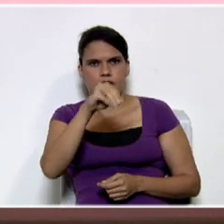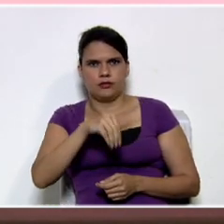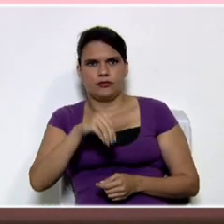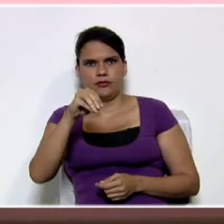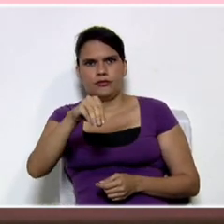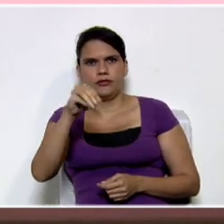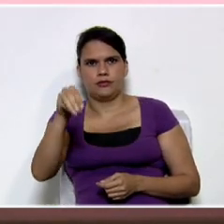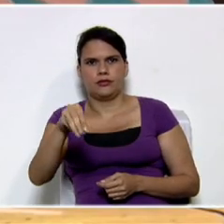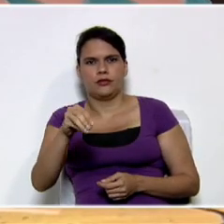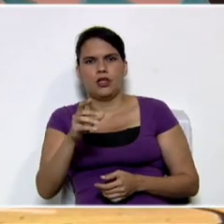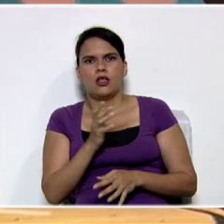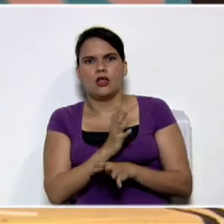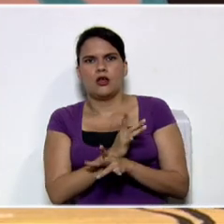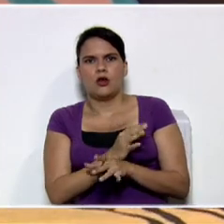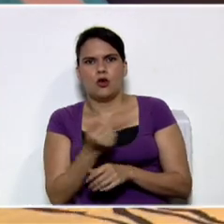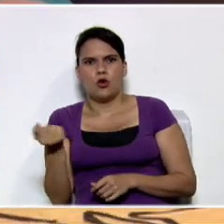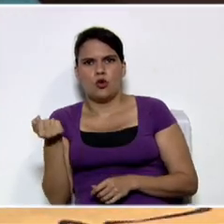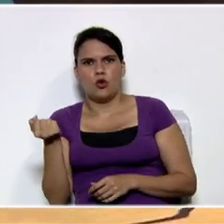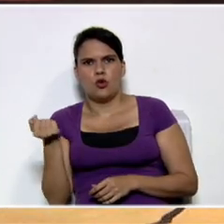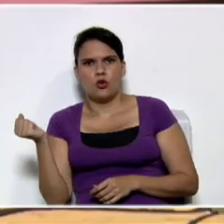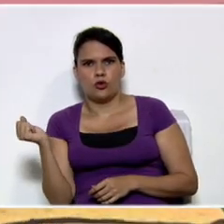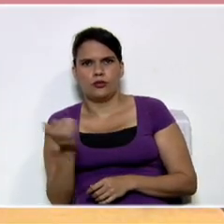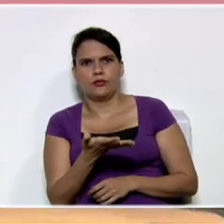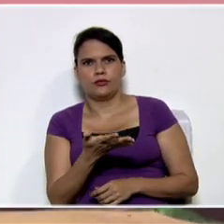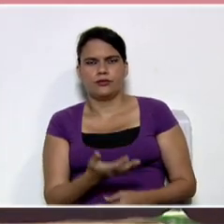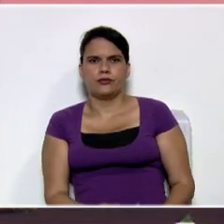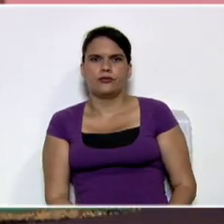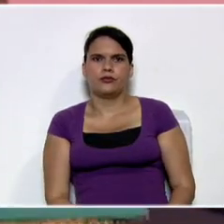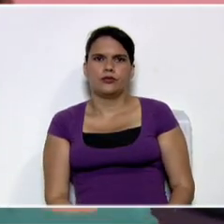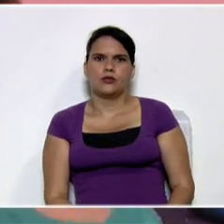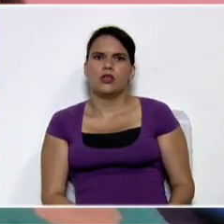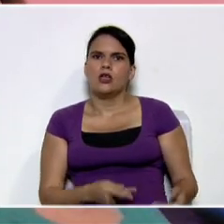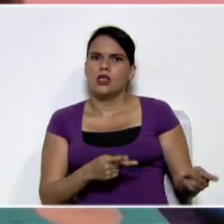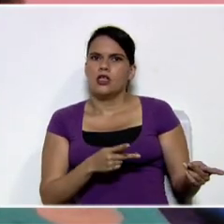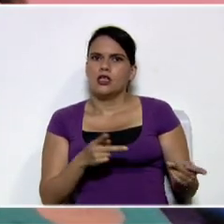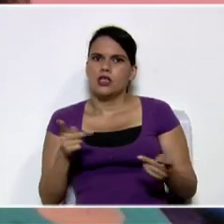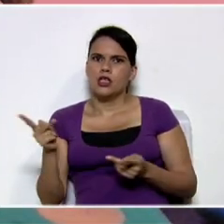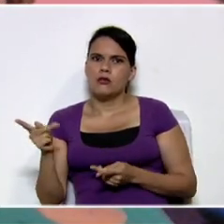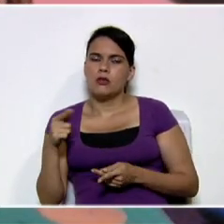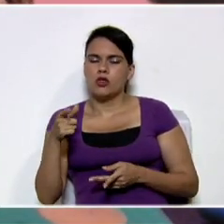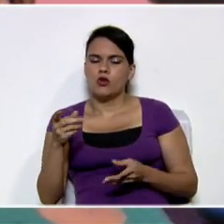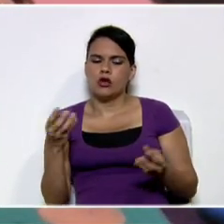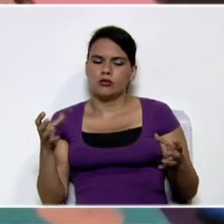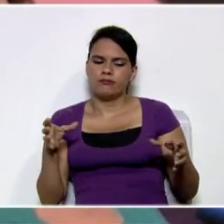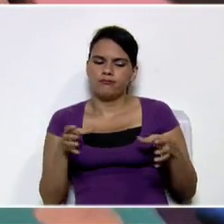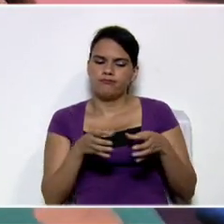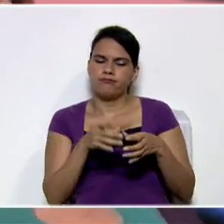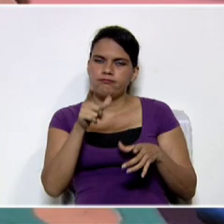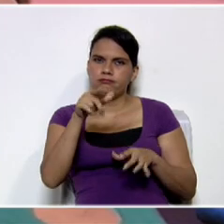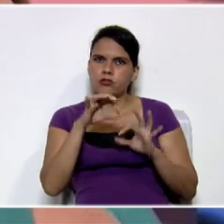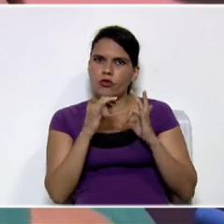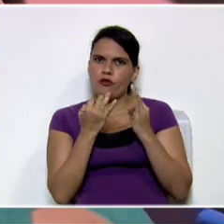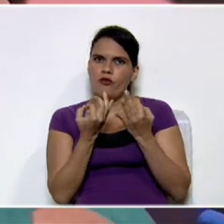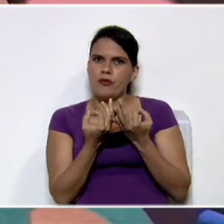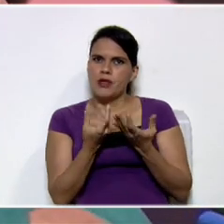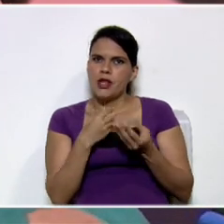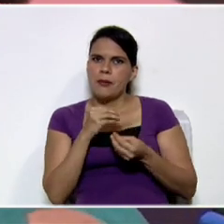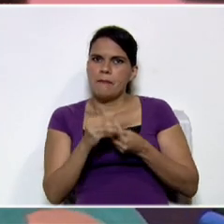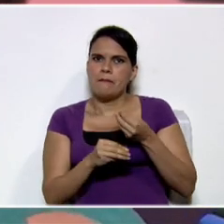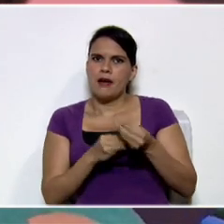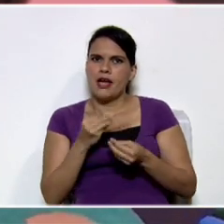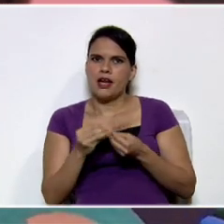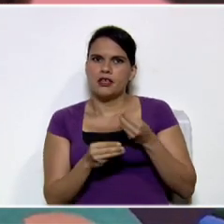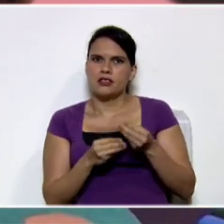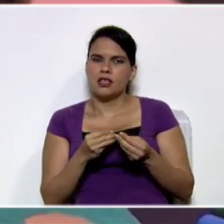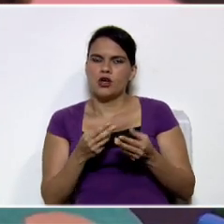fichas, ¿verdad? Y jugar nuestro ludo. Así que te invito a divertirte con tu familia para construir lo que es